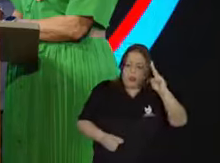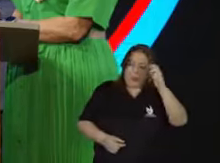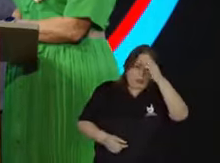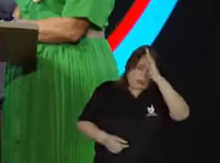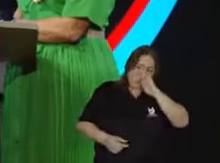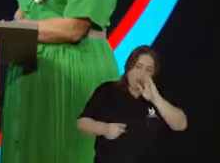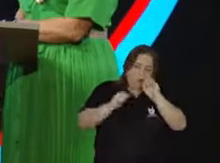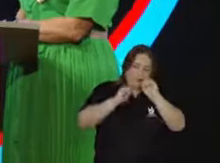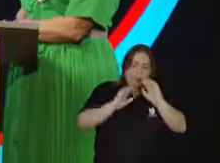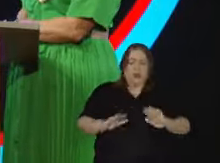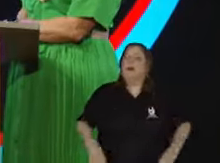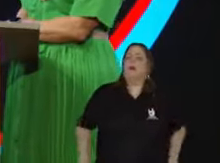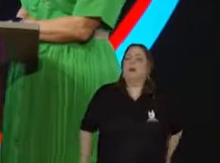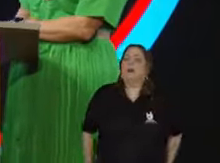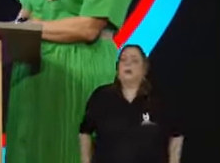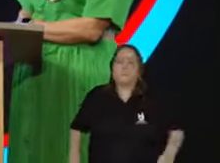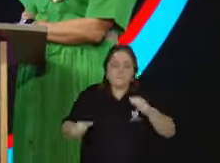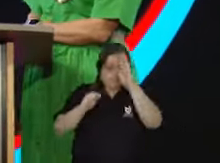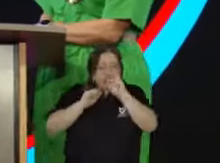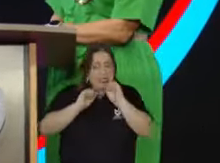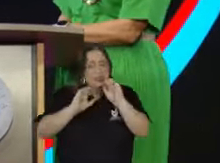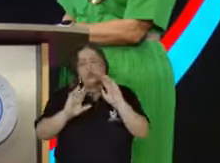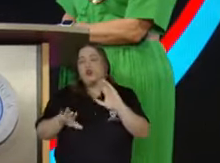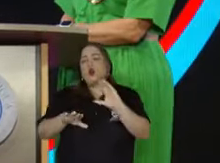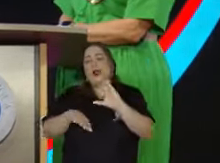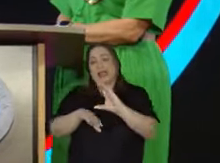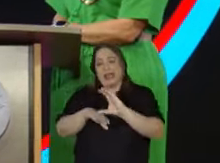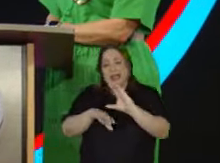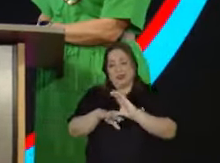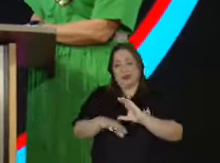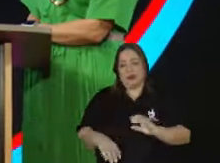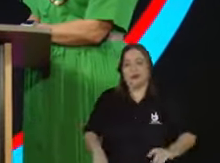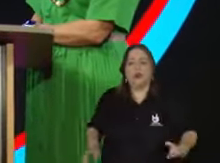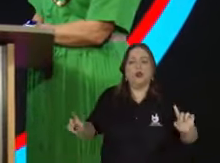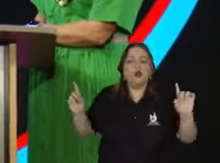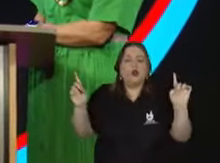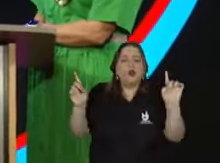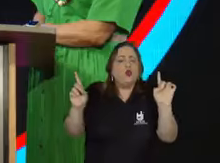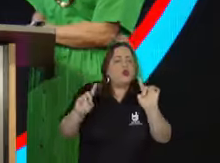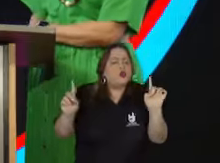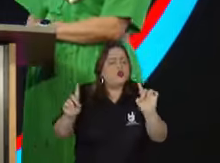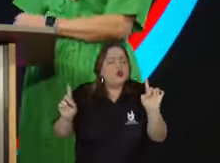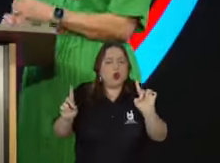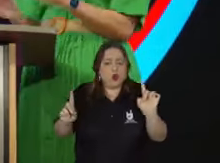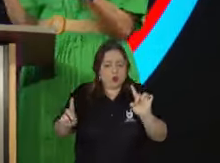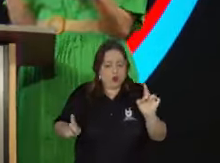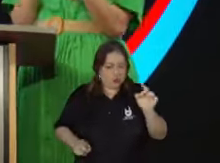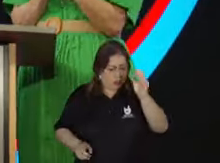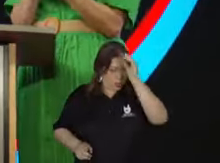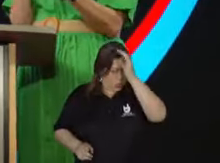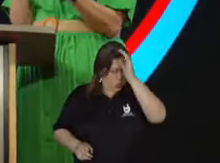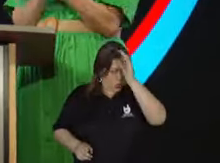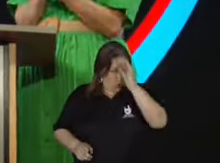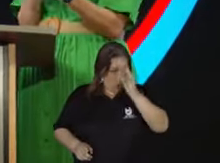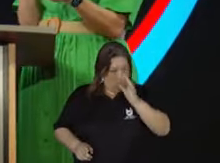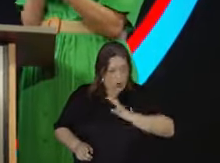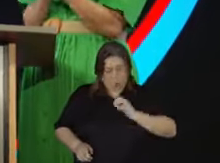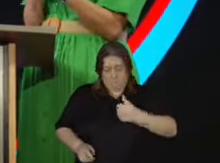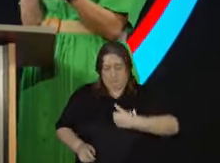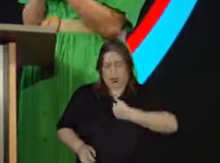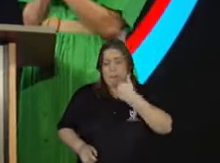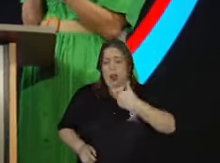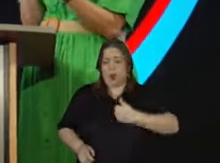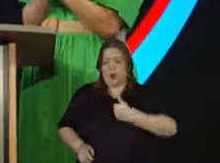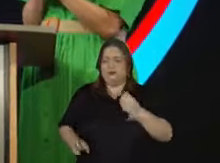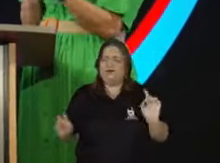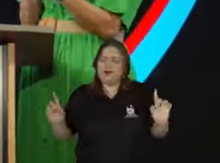amado. Bendiciones, iglesia. ¿Dónde están los hombres de valor de la senda antigua? No, eso